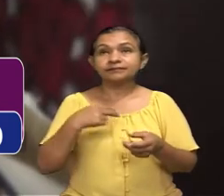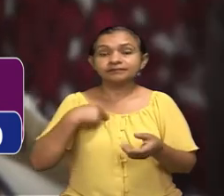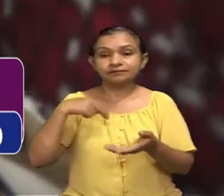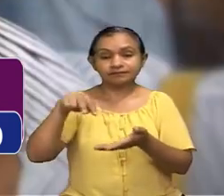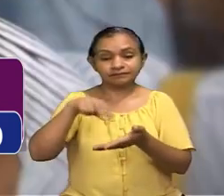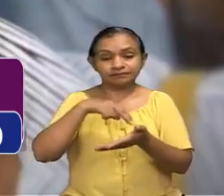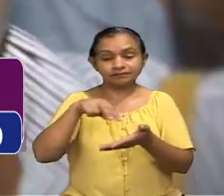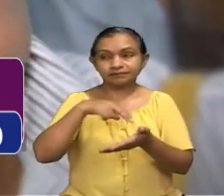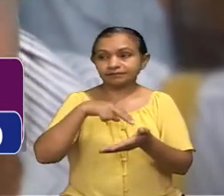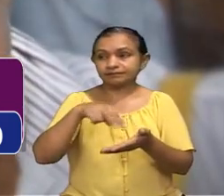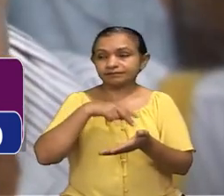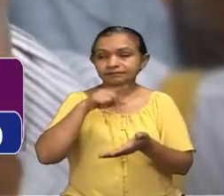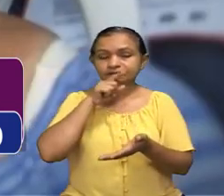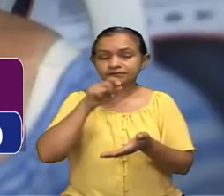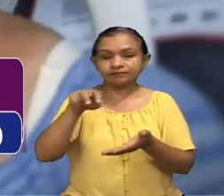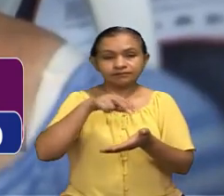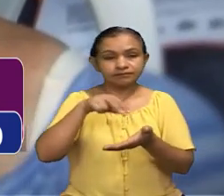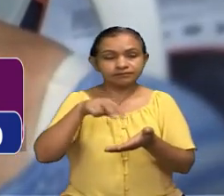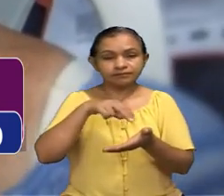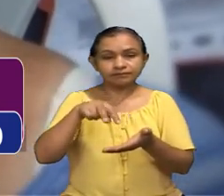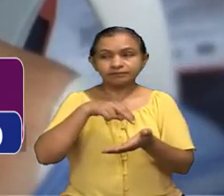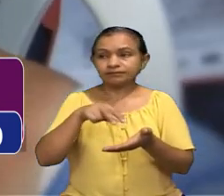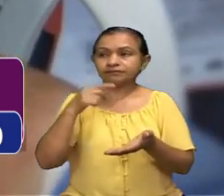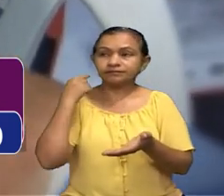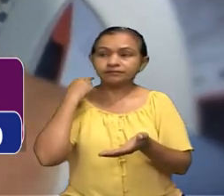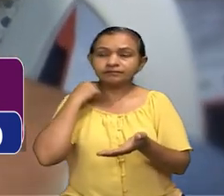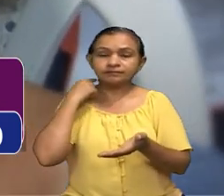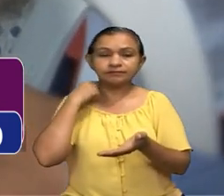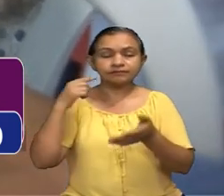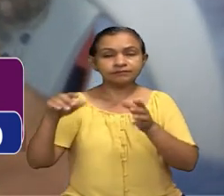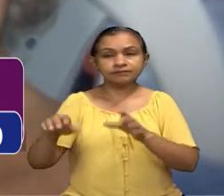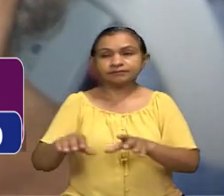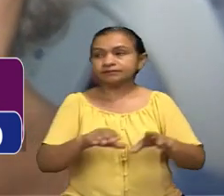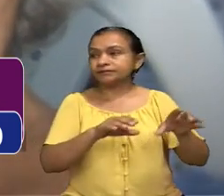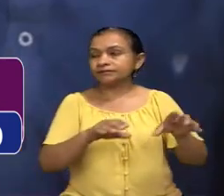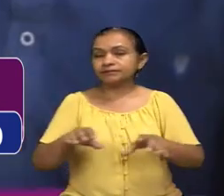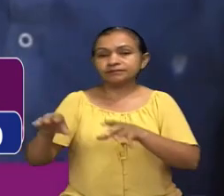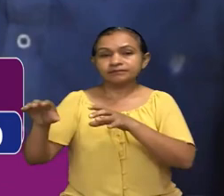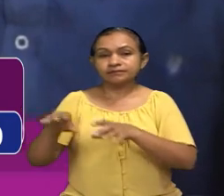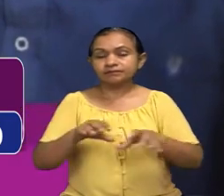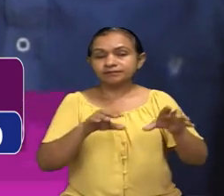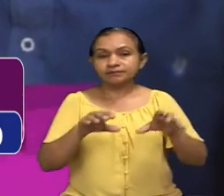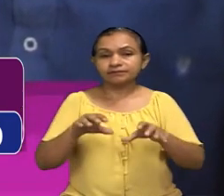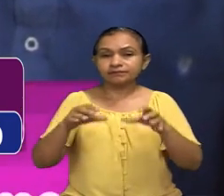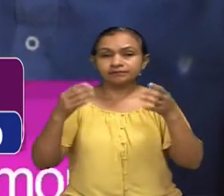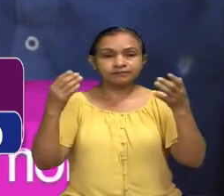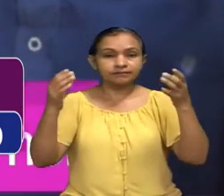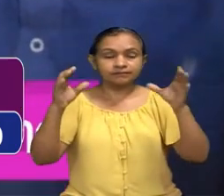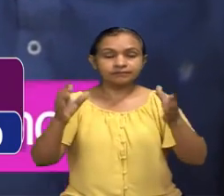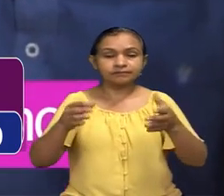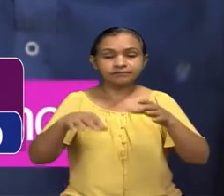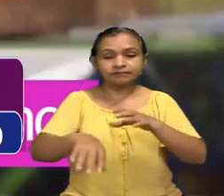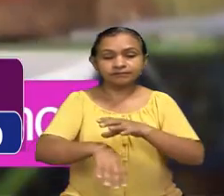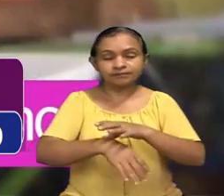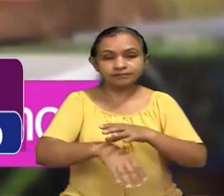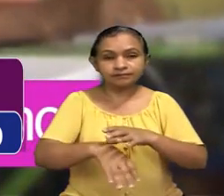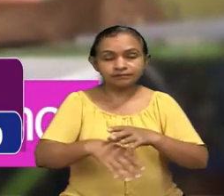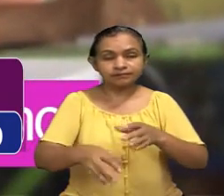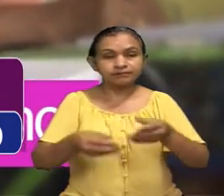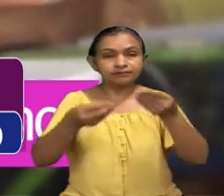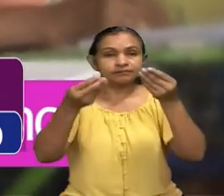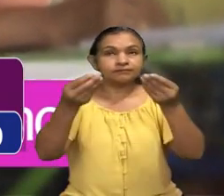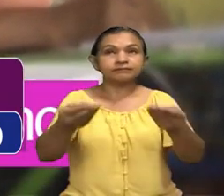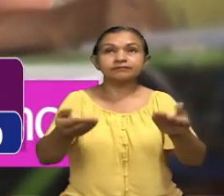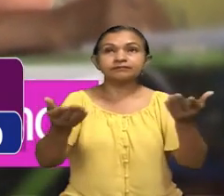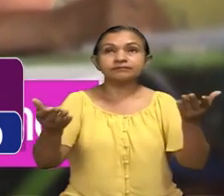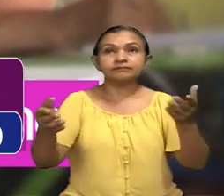bailan, les encanta bailar. Siempre que tenemos alguna actividad de la entrega de utilidades de la lotería